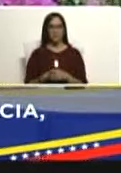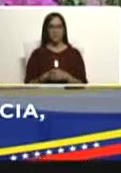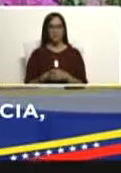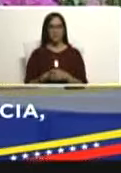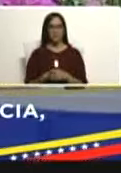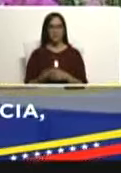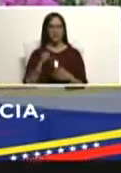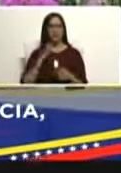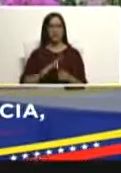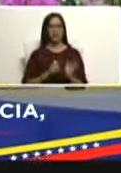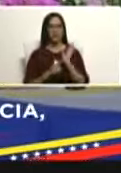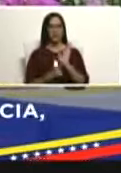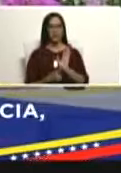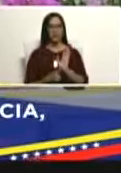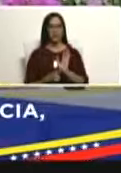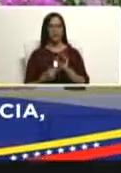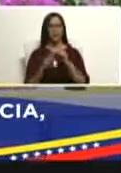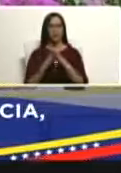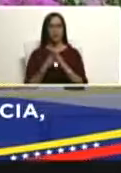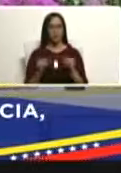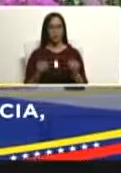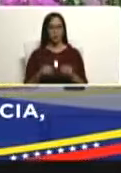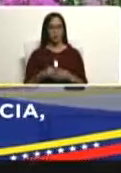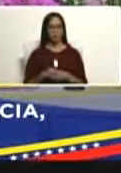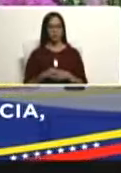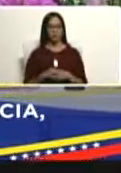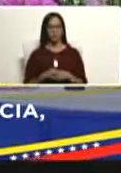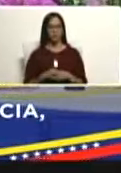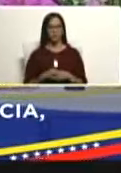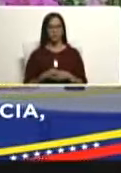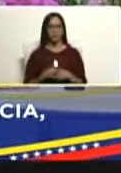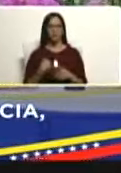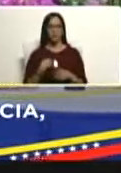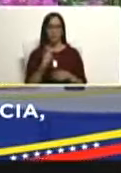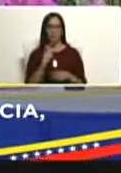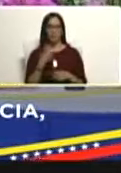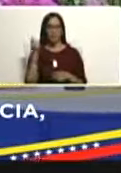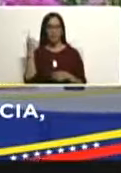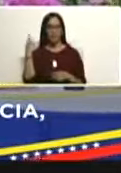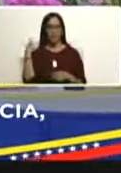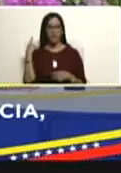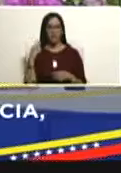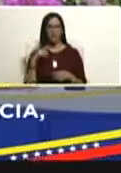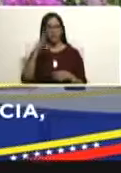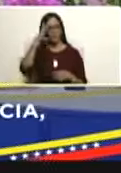que lo está marcando y lo marcará todo. Yo le decía ayer, Delcy,